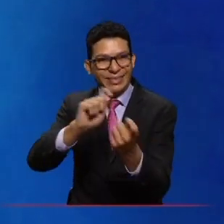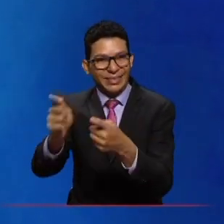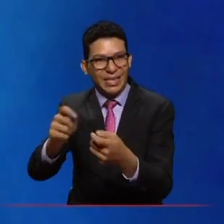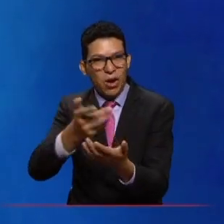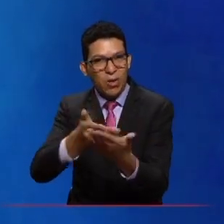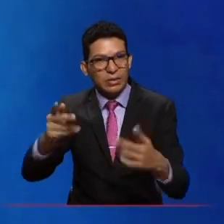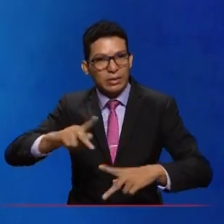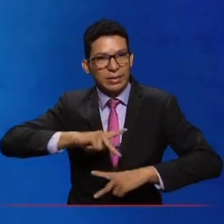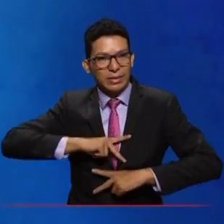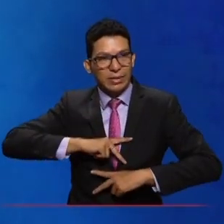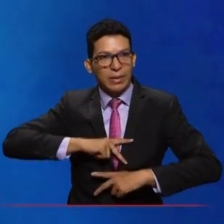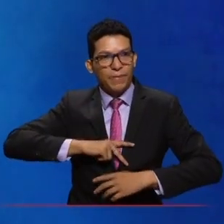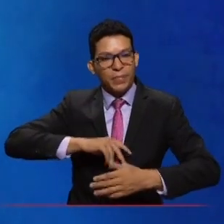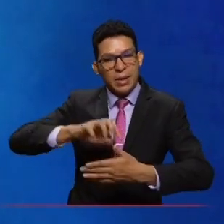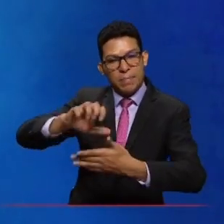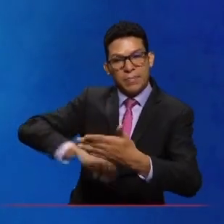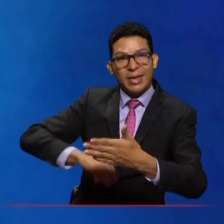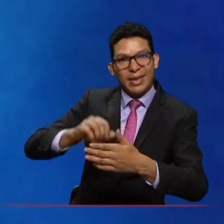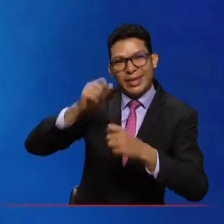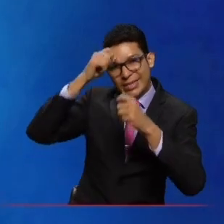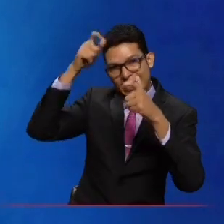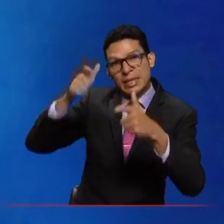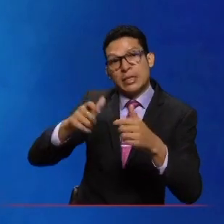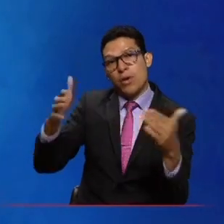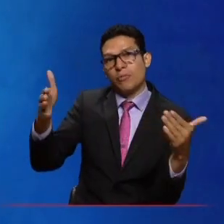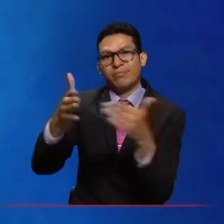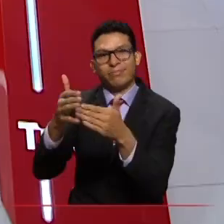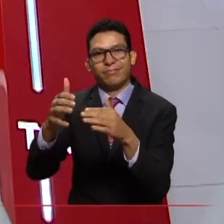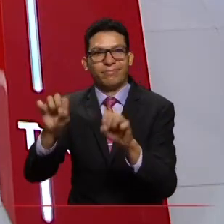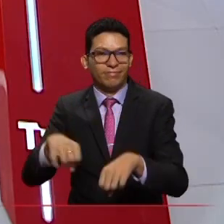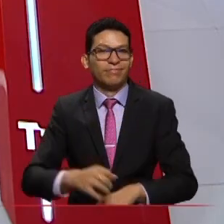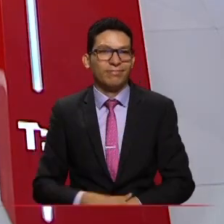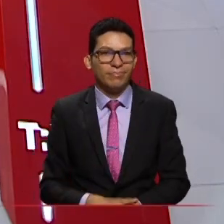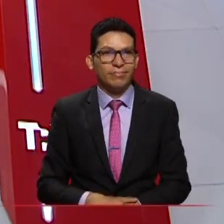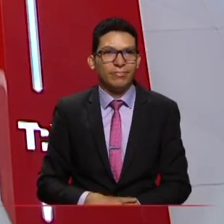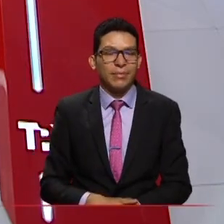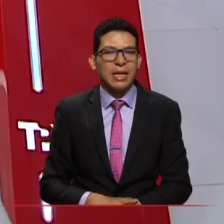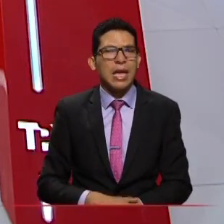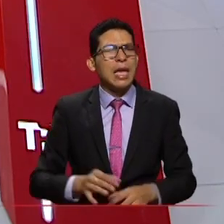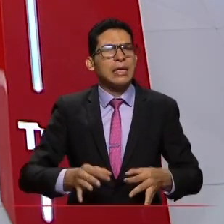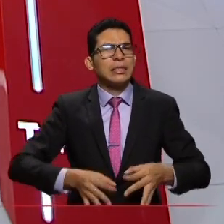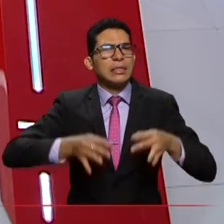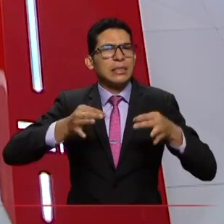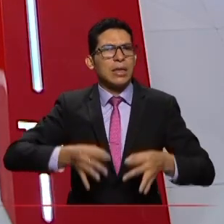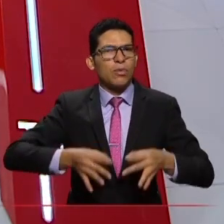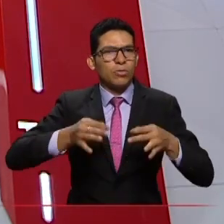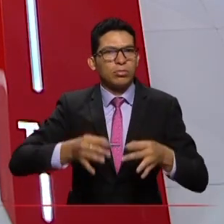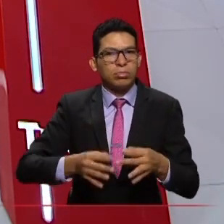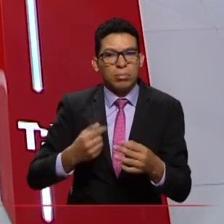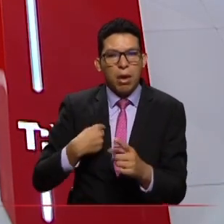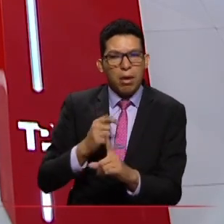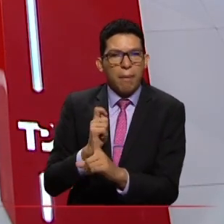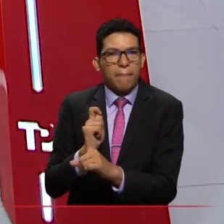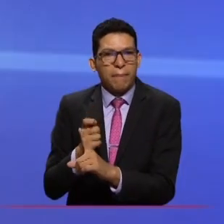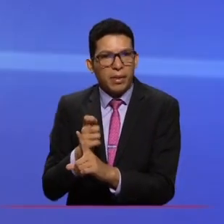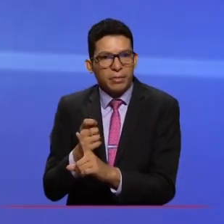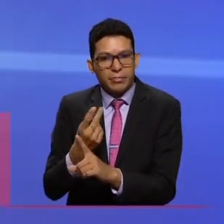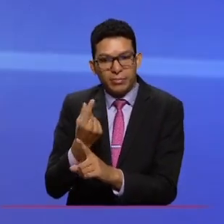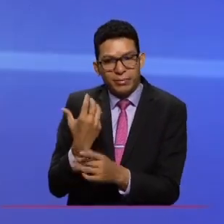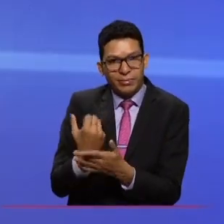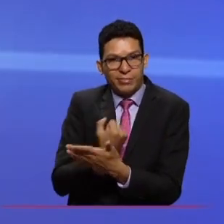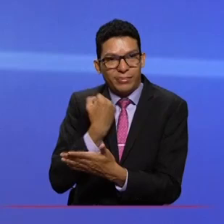de ideas se puede hacer parte el Estado allí. Hablemos, abogado, de los seguros y de las pólizas que uno ve que siempre le cobran